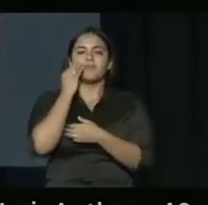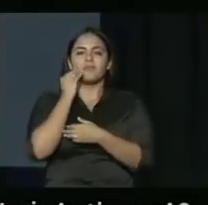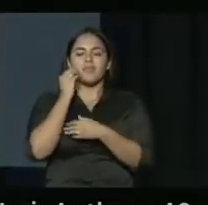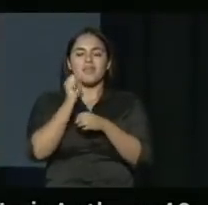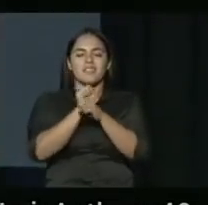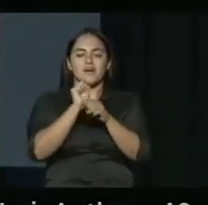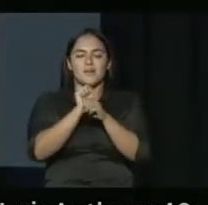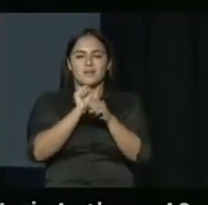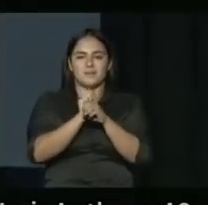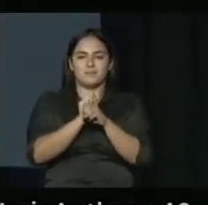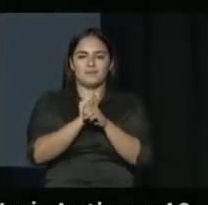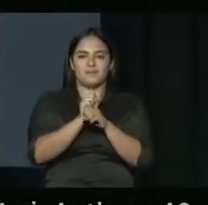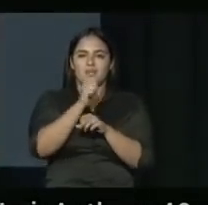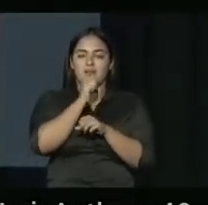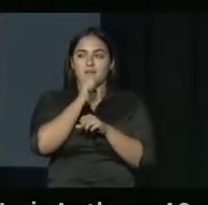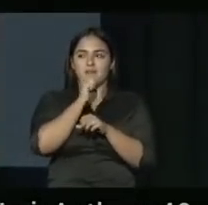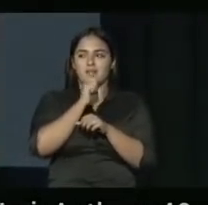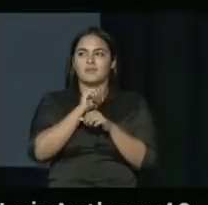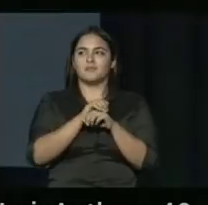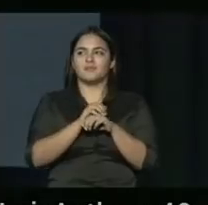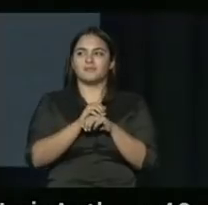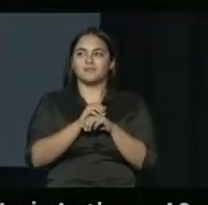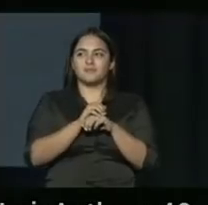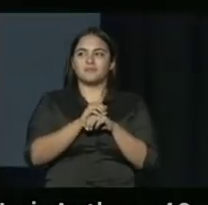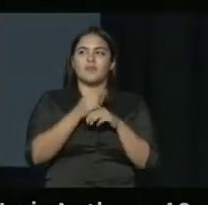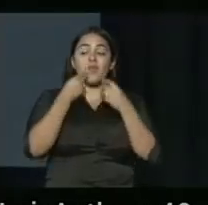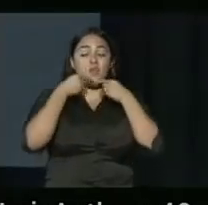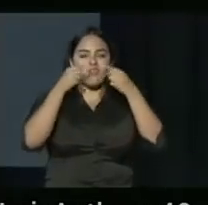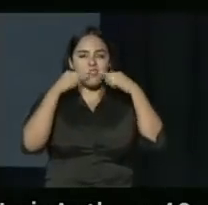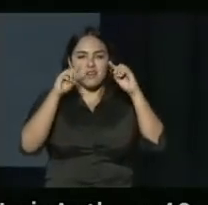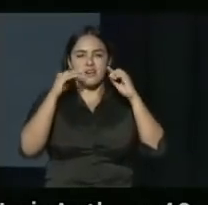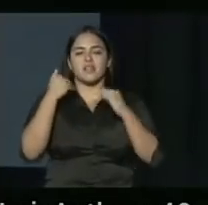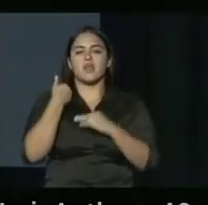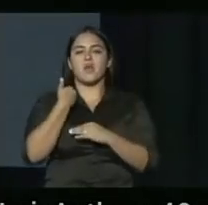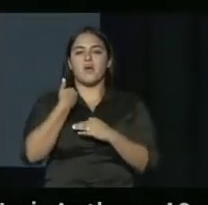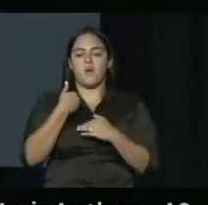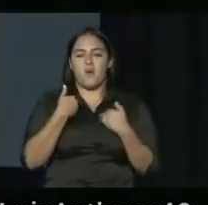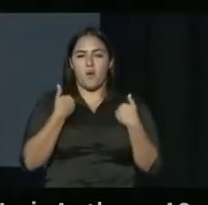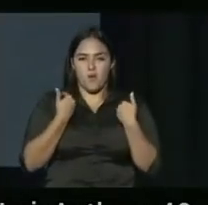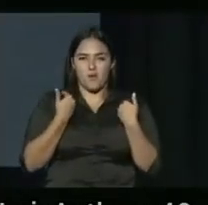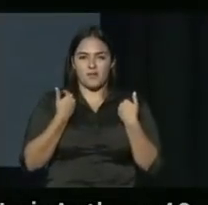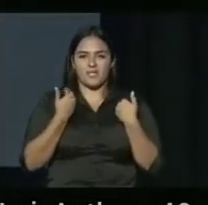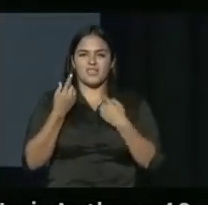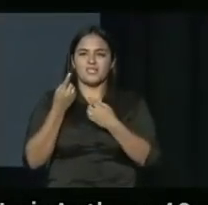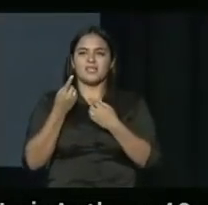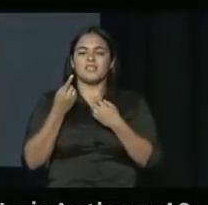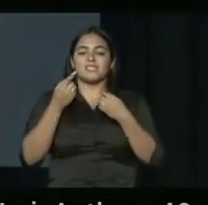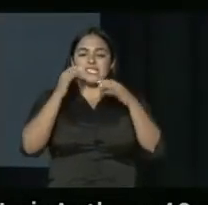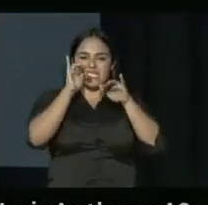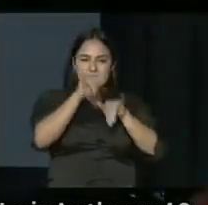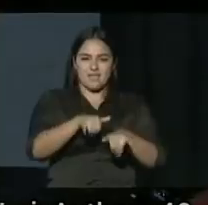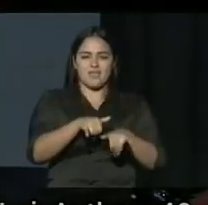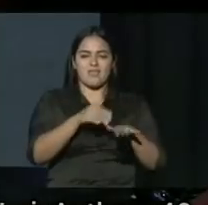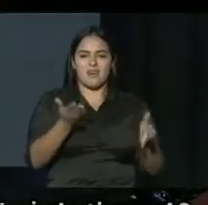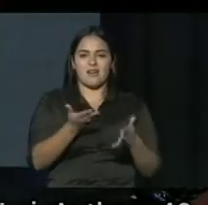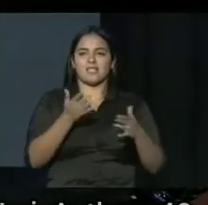privada. Y logremos que nuestros jóvenes se queden aquí y que regresen los que están afuera.